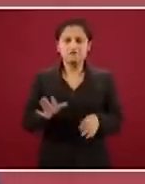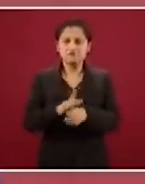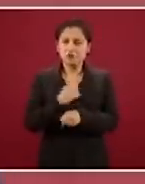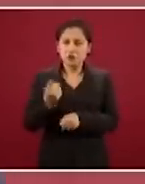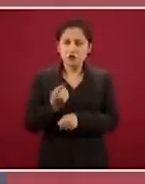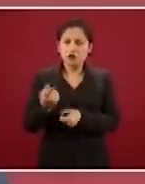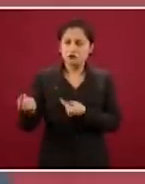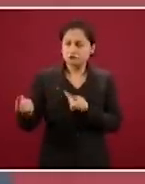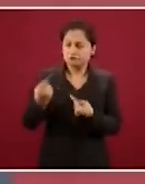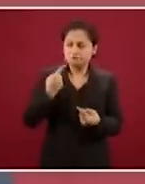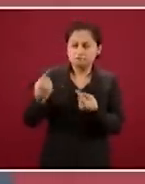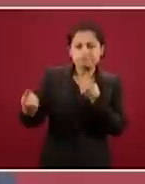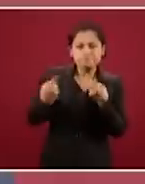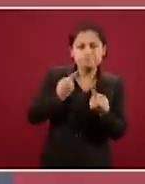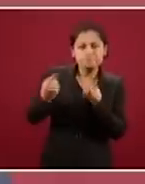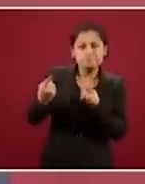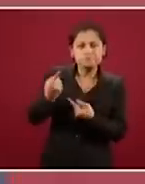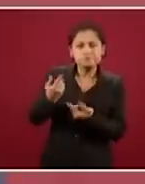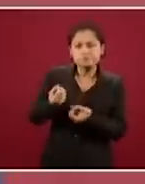diálogo circular,